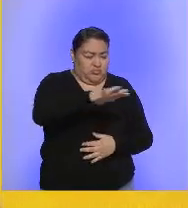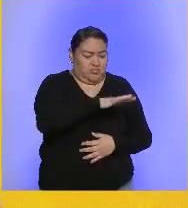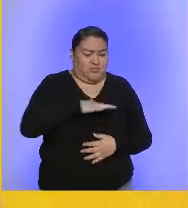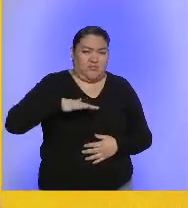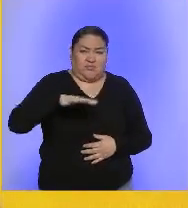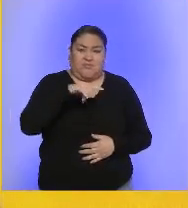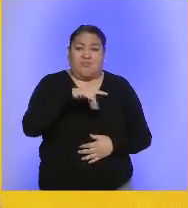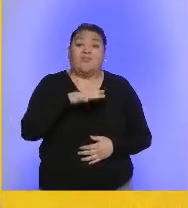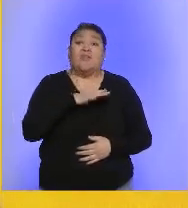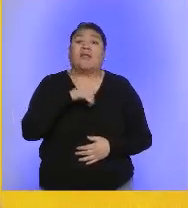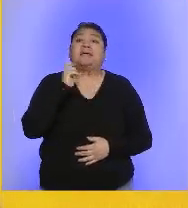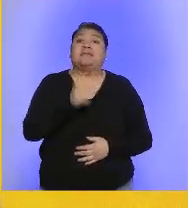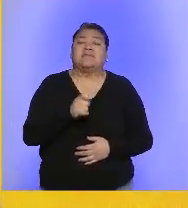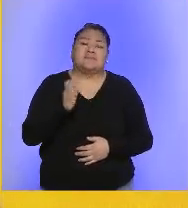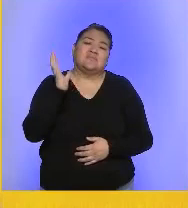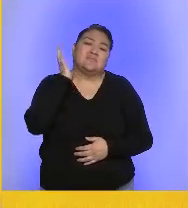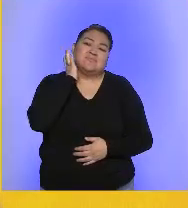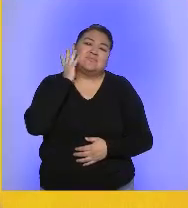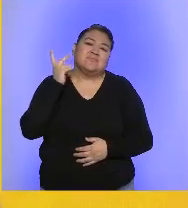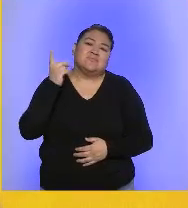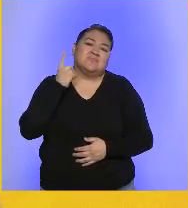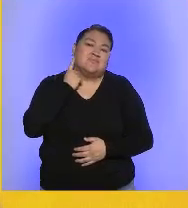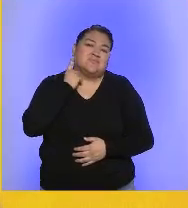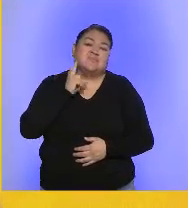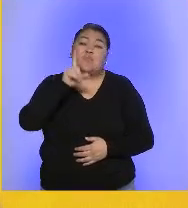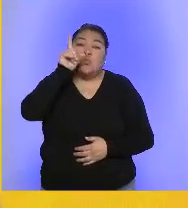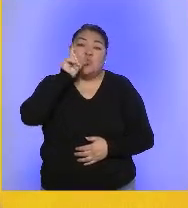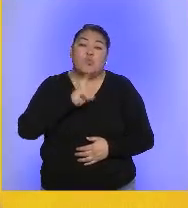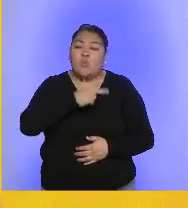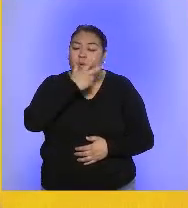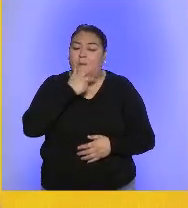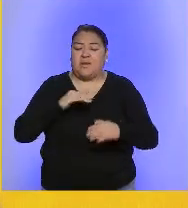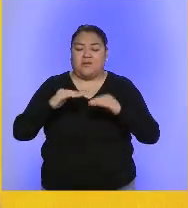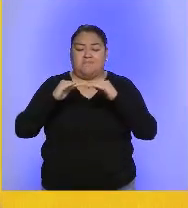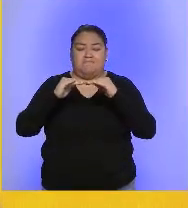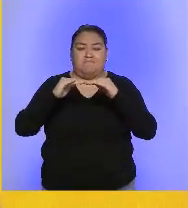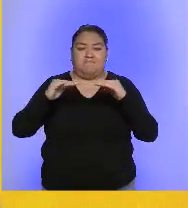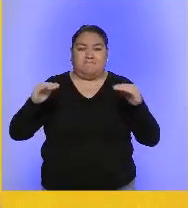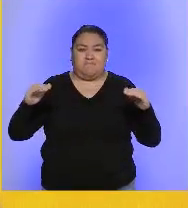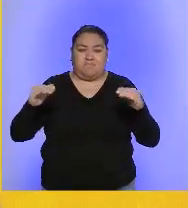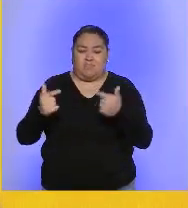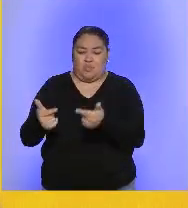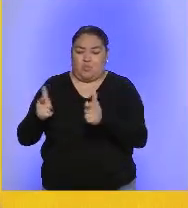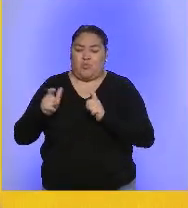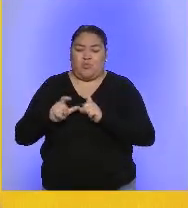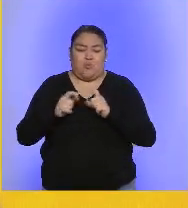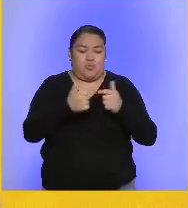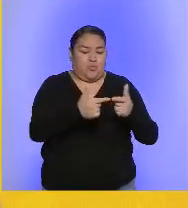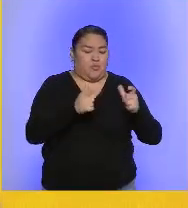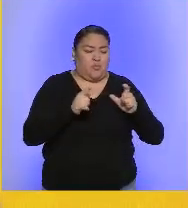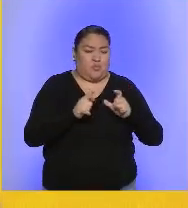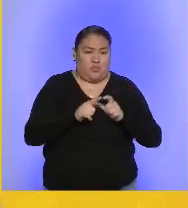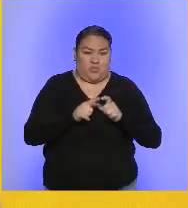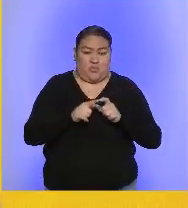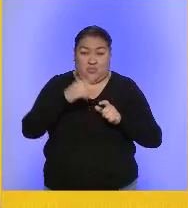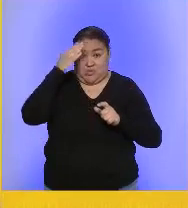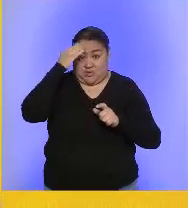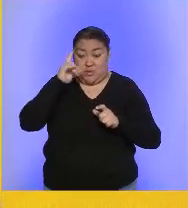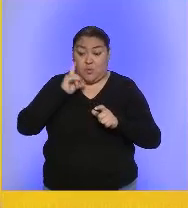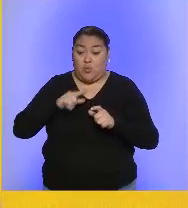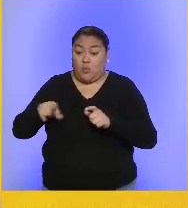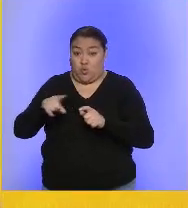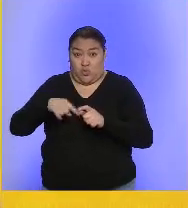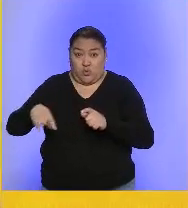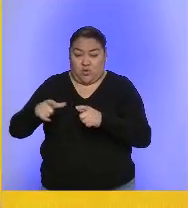solo paritario, sino donde las mujeres tienen más allá del 60%. De los 30 cargos